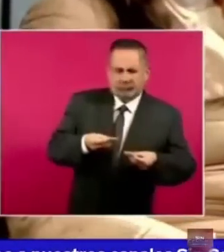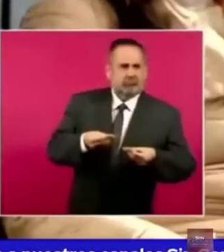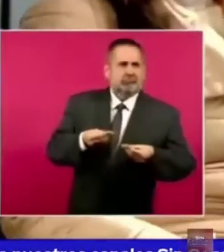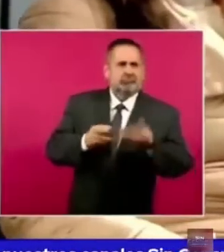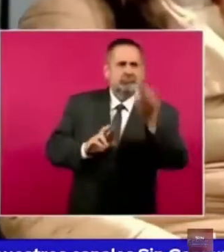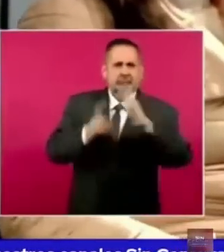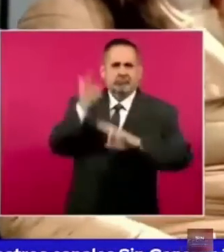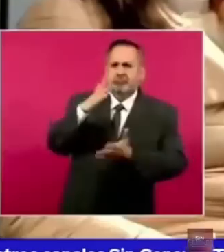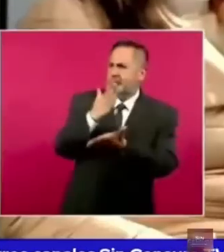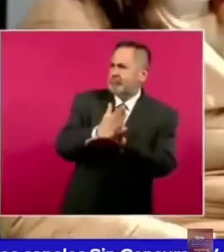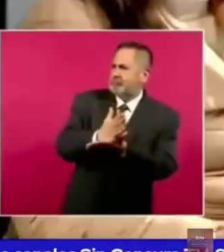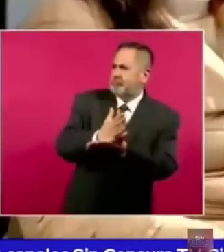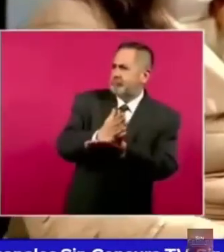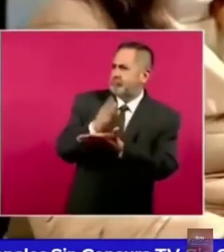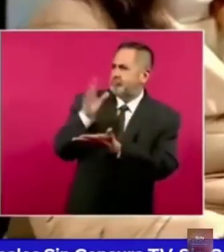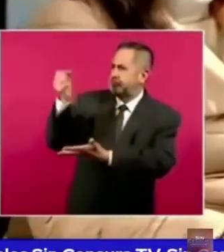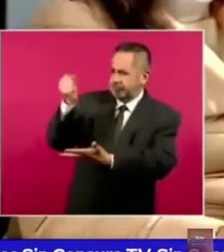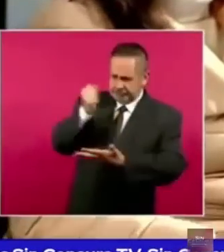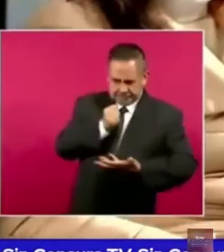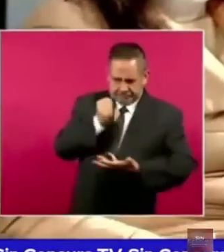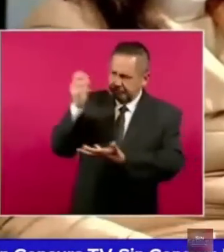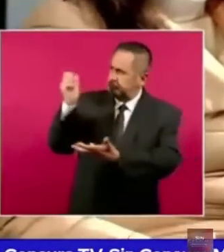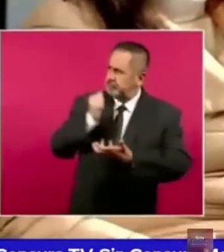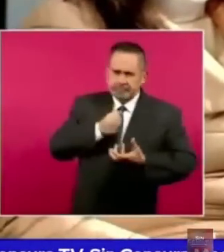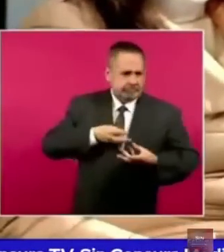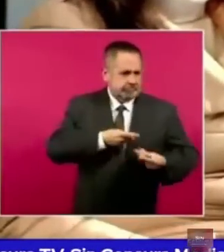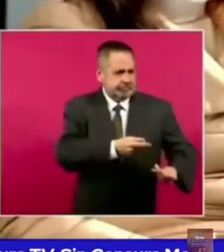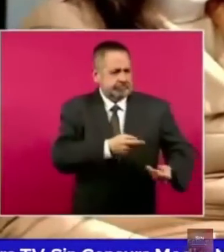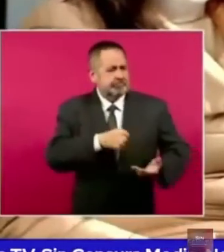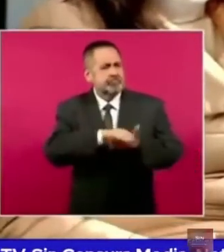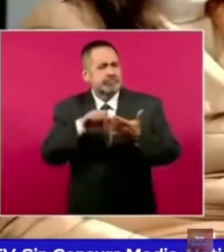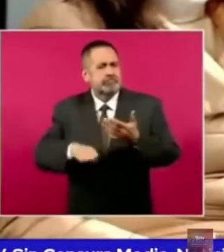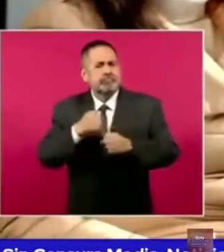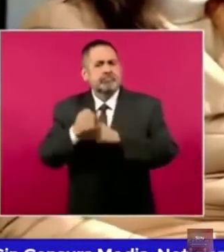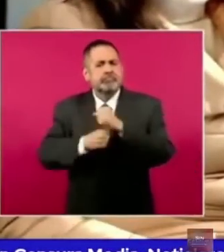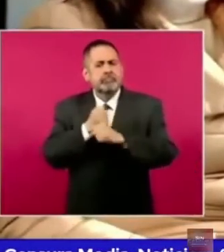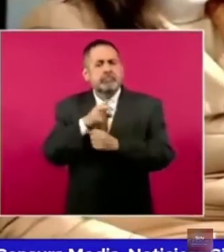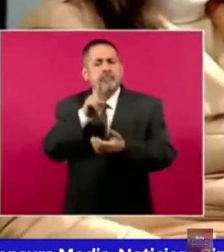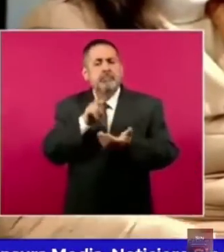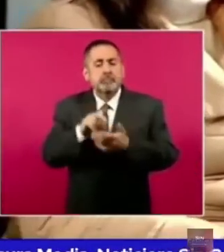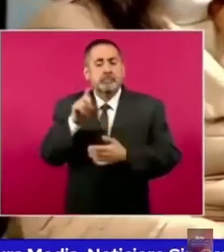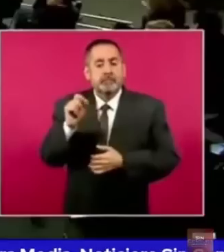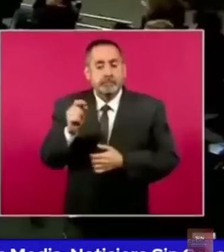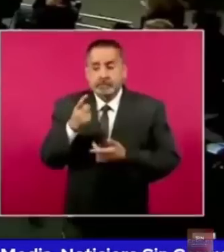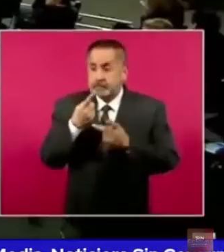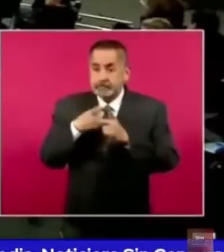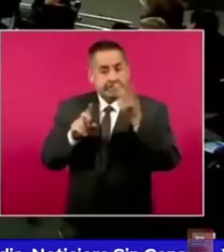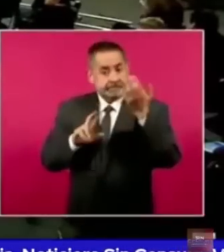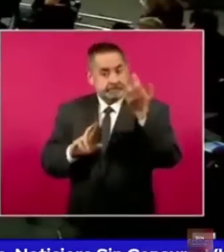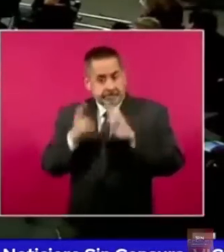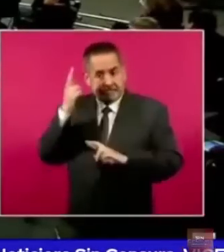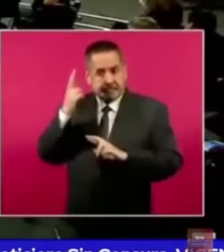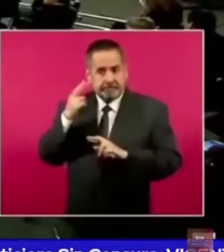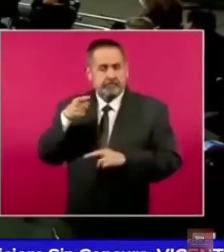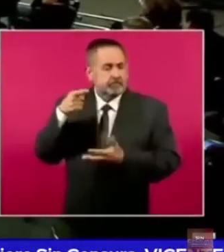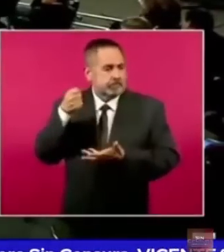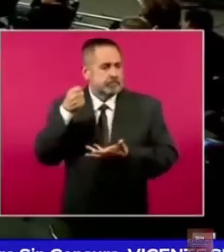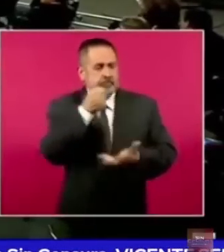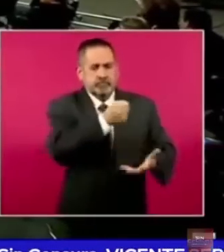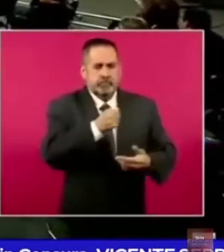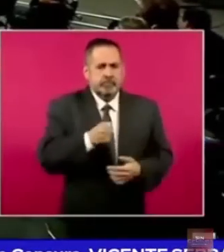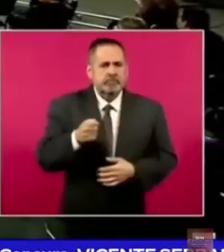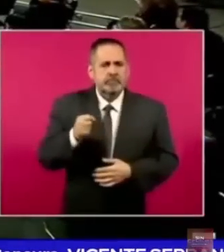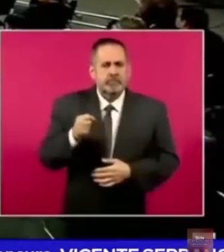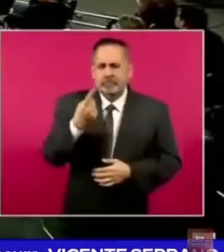en huelga. Por ejemplo, en el año 2020, que es cuando entró en huelga, tenía un presupuesto